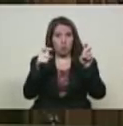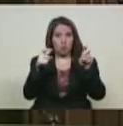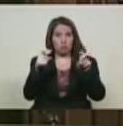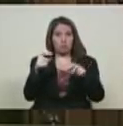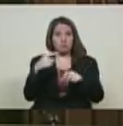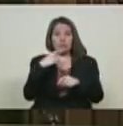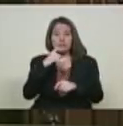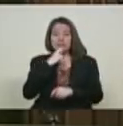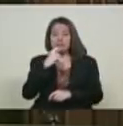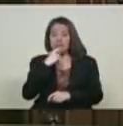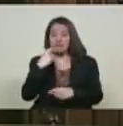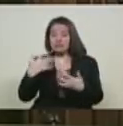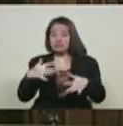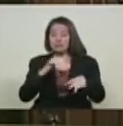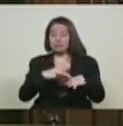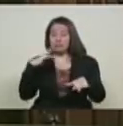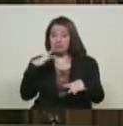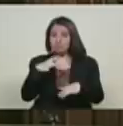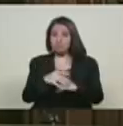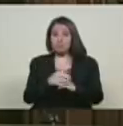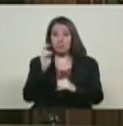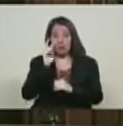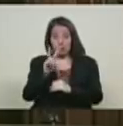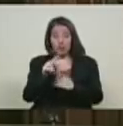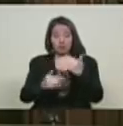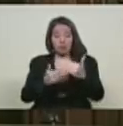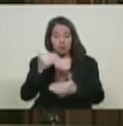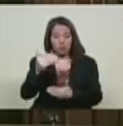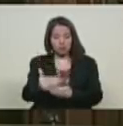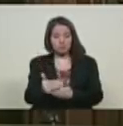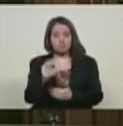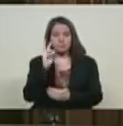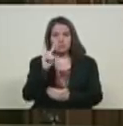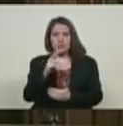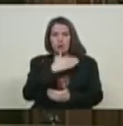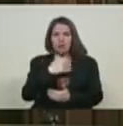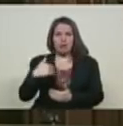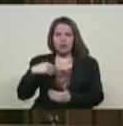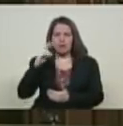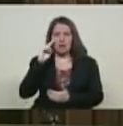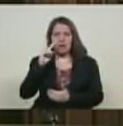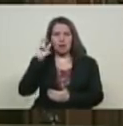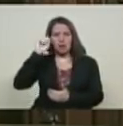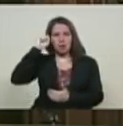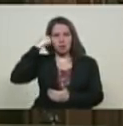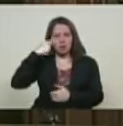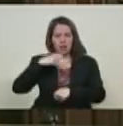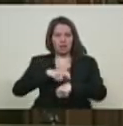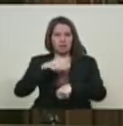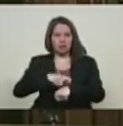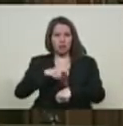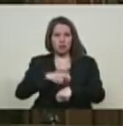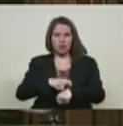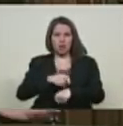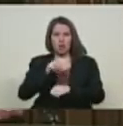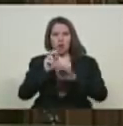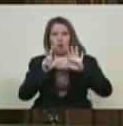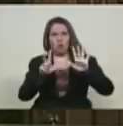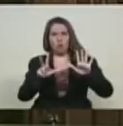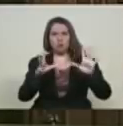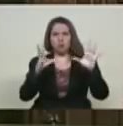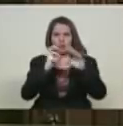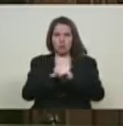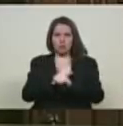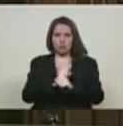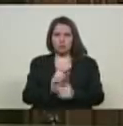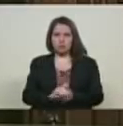mucho. Ustedes ya lo verán. Quisiera recordar a esta hora, 8 de la noche, 8 y